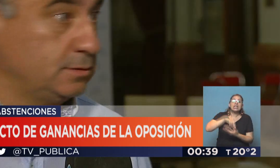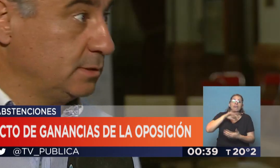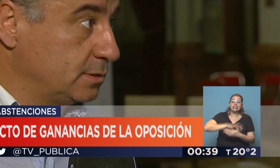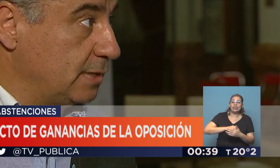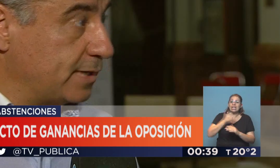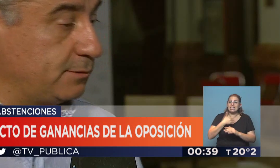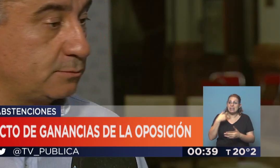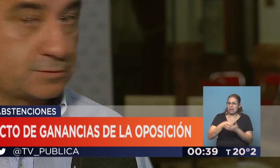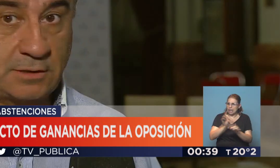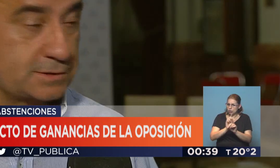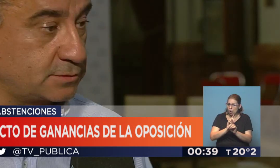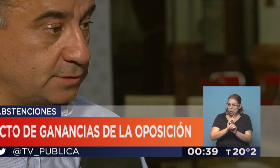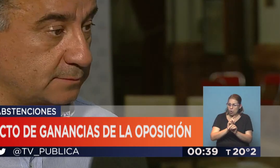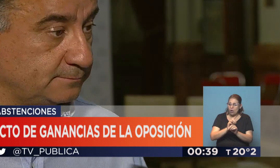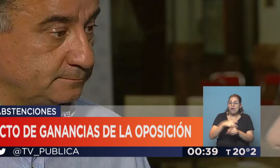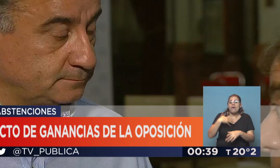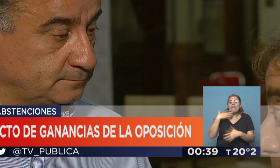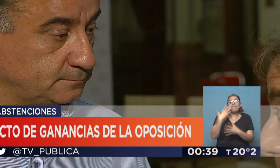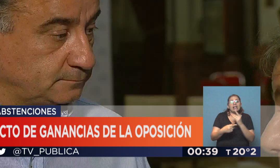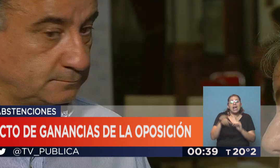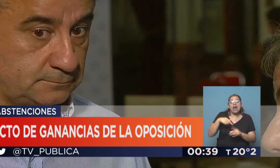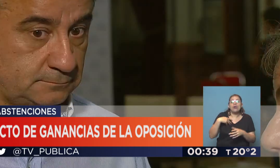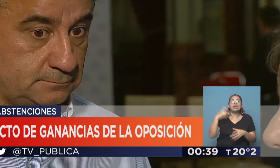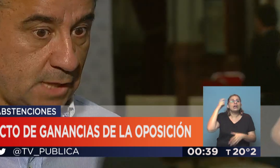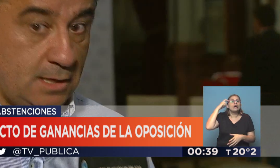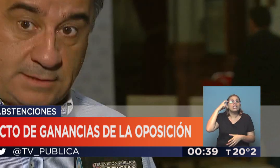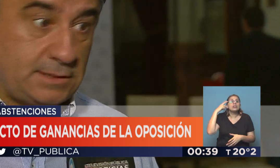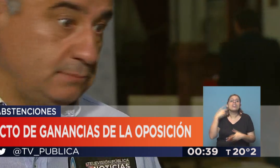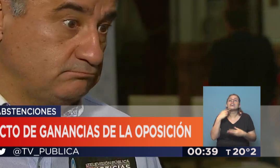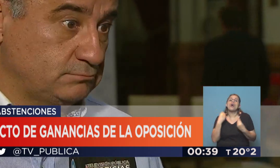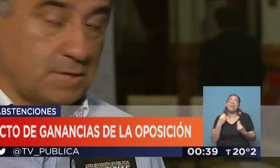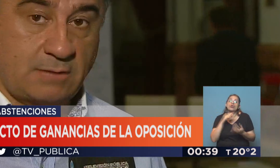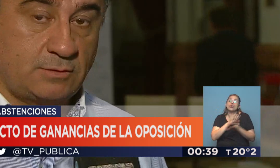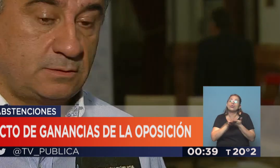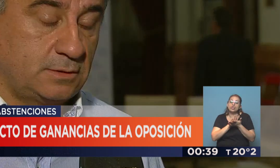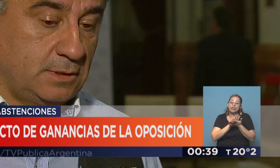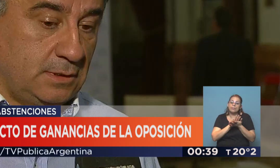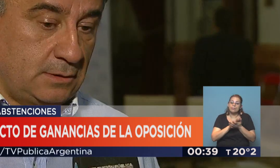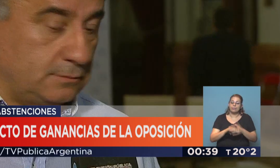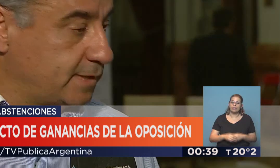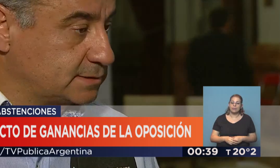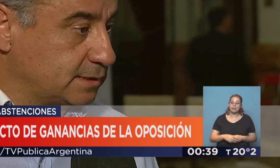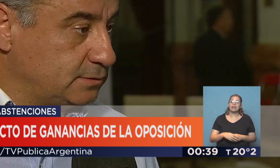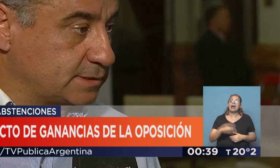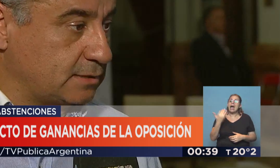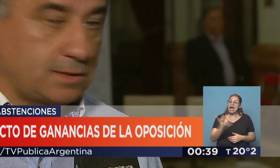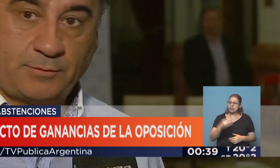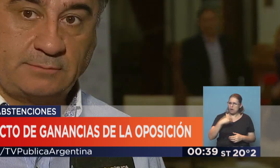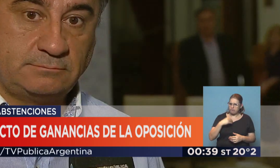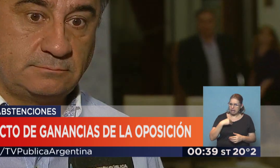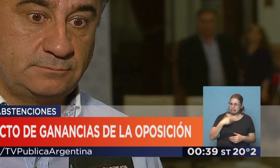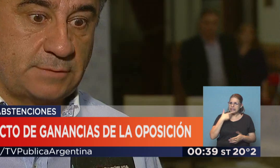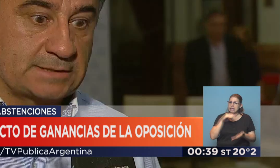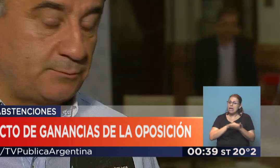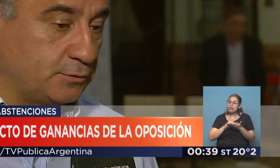cumplió, el Parlamento puso las cosas en su lugar. Ahora tiene que pasar a senadores, ¿no? Sí, sí, tenemos confianza en que los senadores